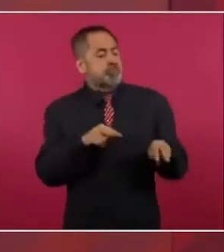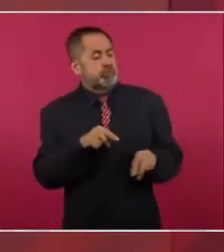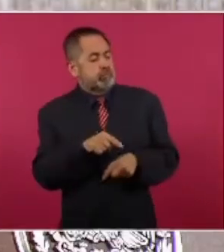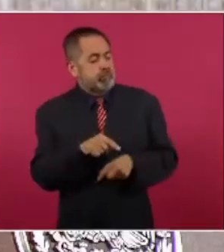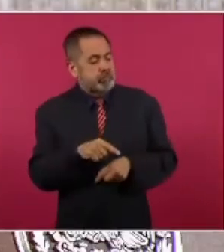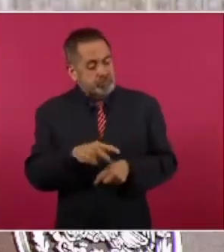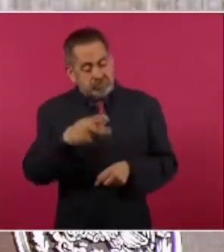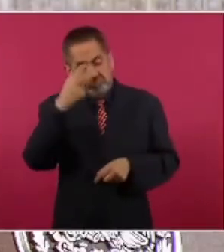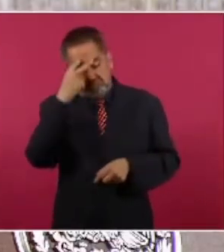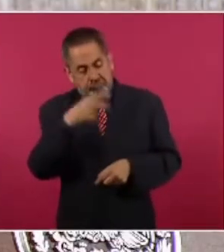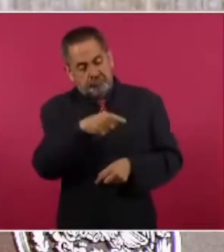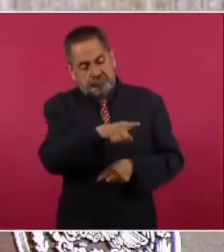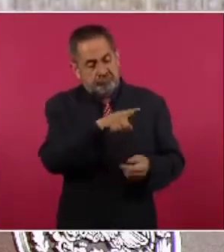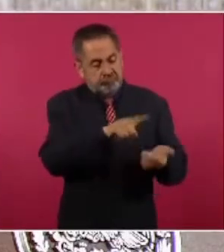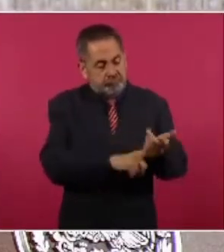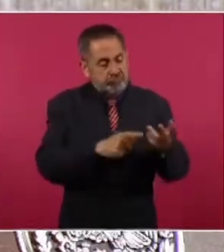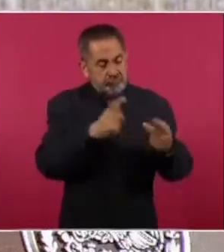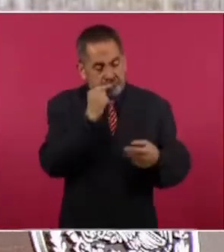México de tortura,